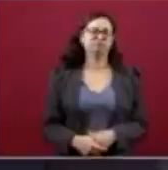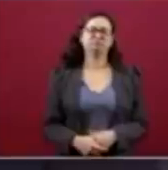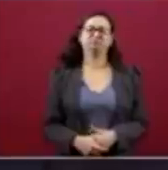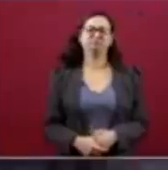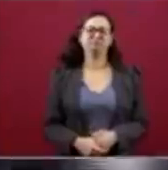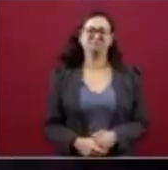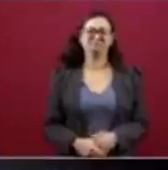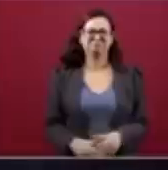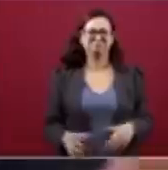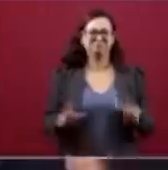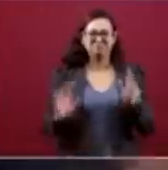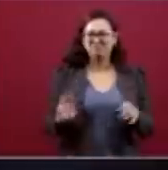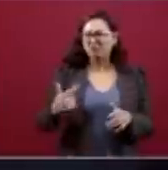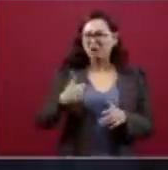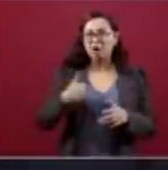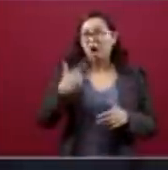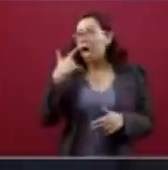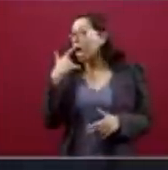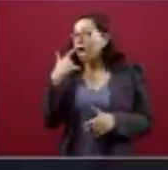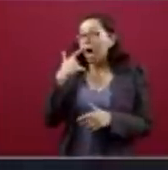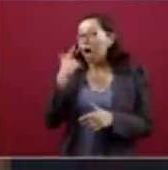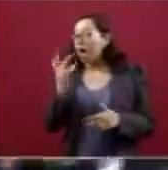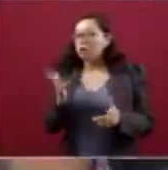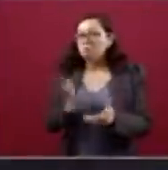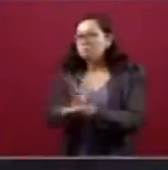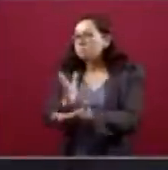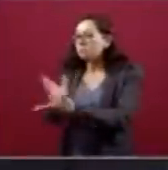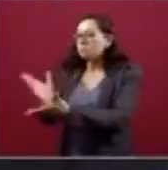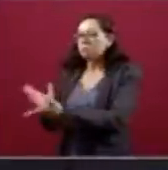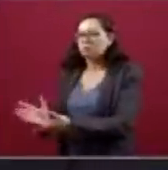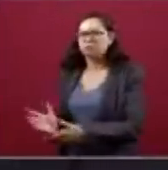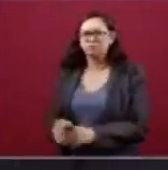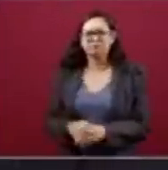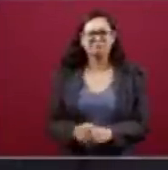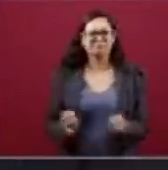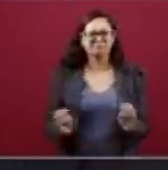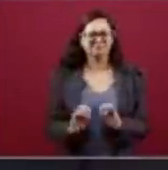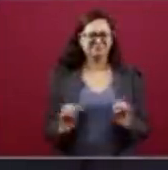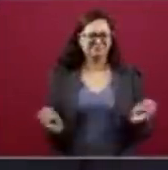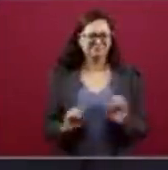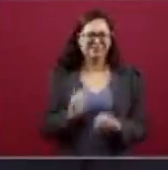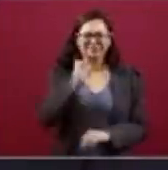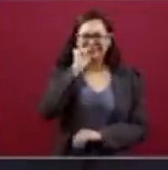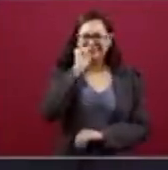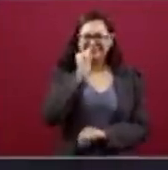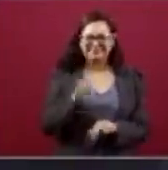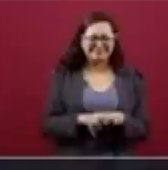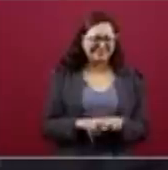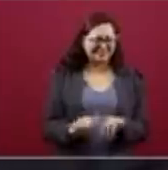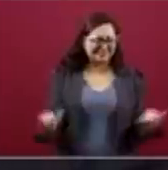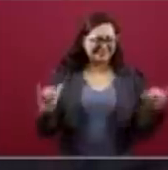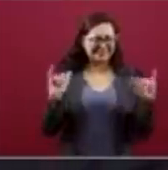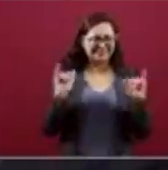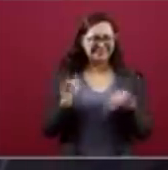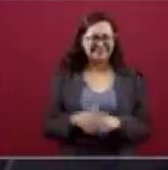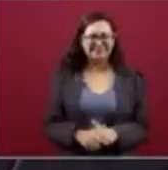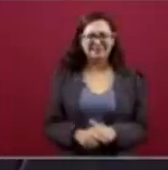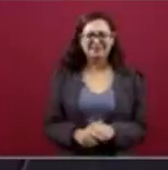¿Qué tengo yo que andarme metiendo en eso? Nada, absolutamente. Que